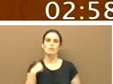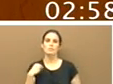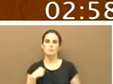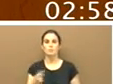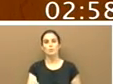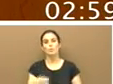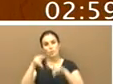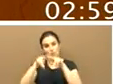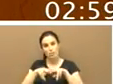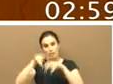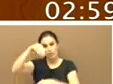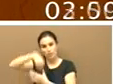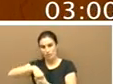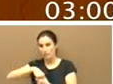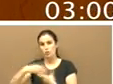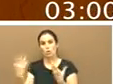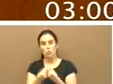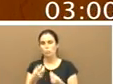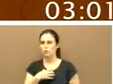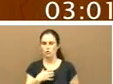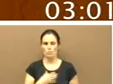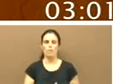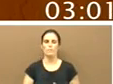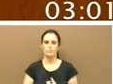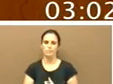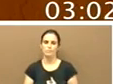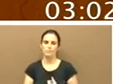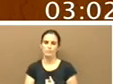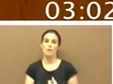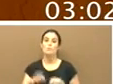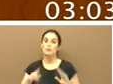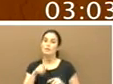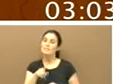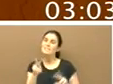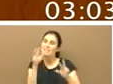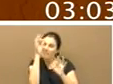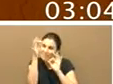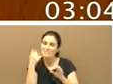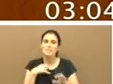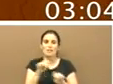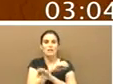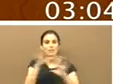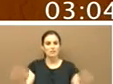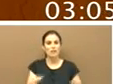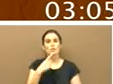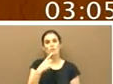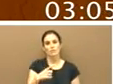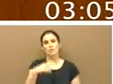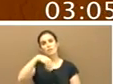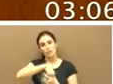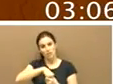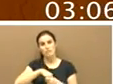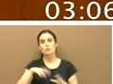ser objeto de estudio o tratamiento conjunto pero aclarado a este extremo decir que el peso y su importancia o el peso y la